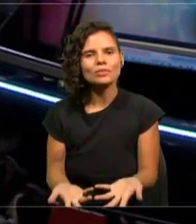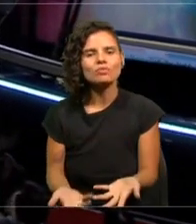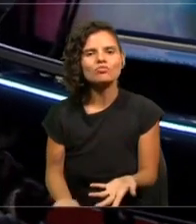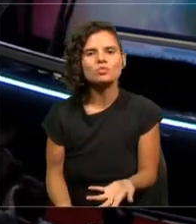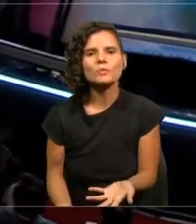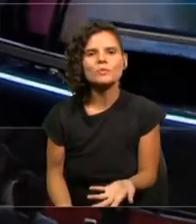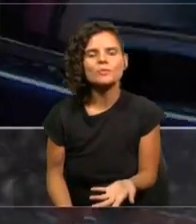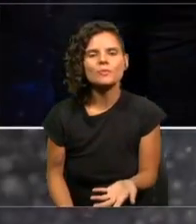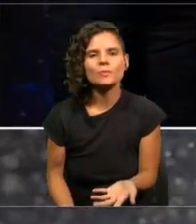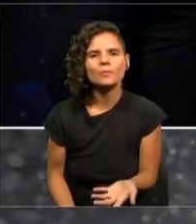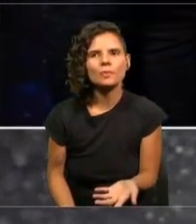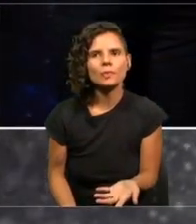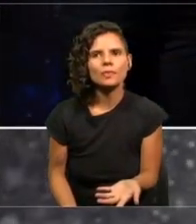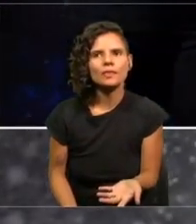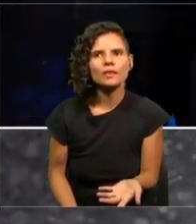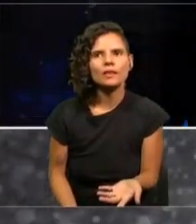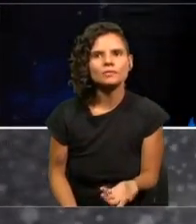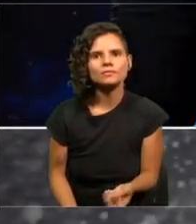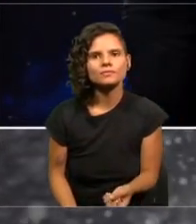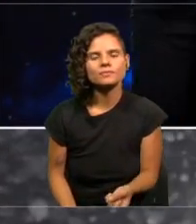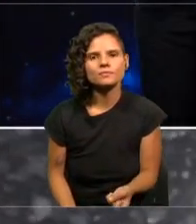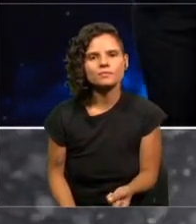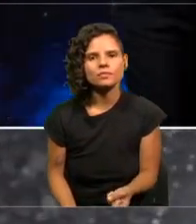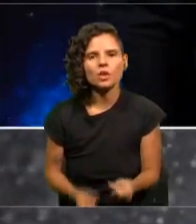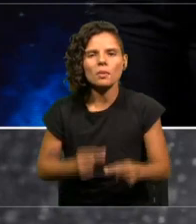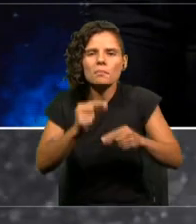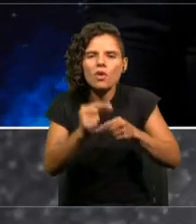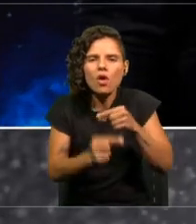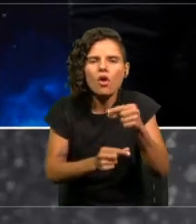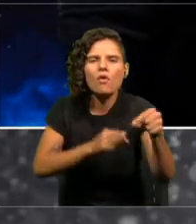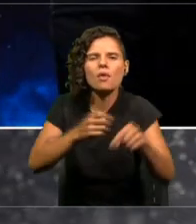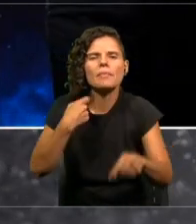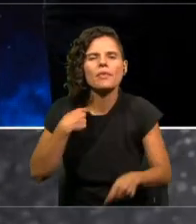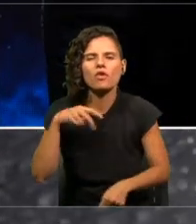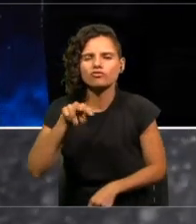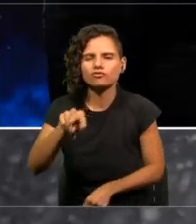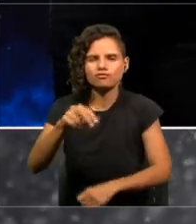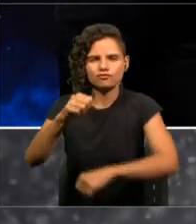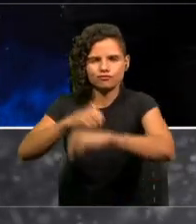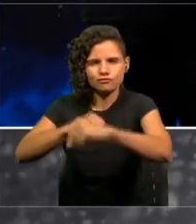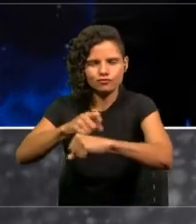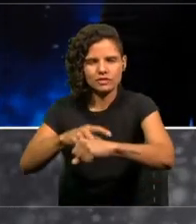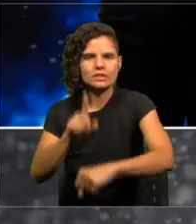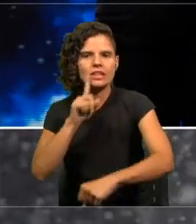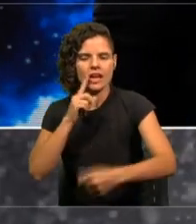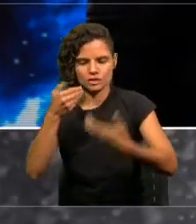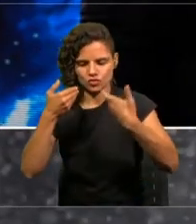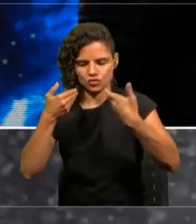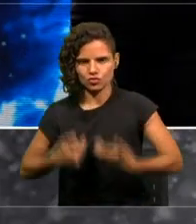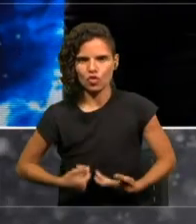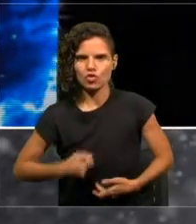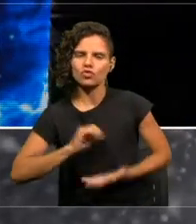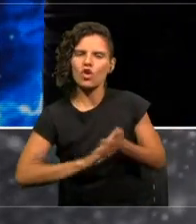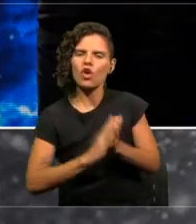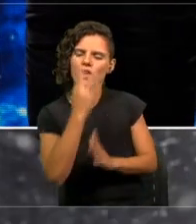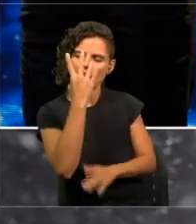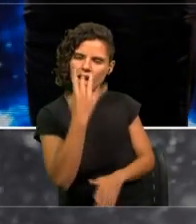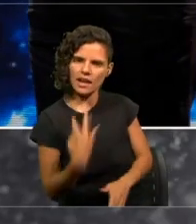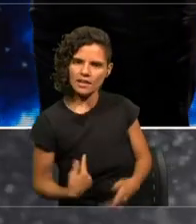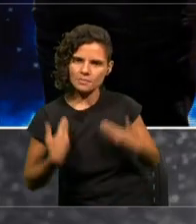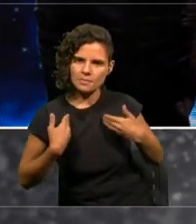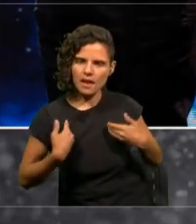forma conducta perfilamiento que permite a las empresas ya la empresa privada de la empresa